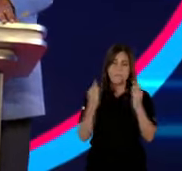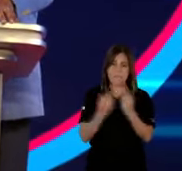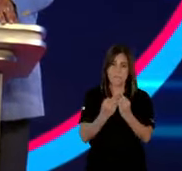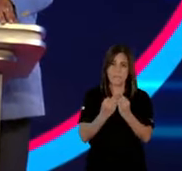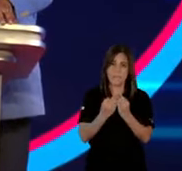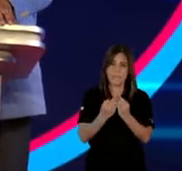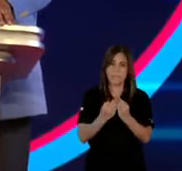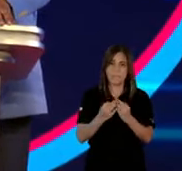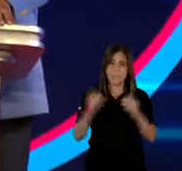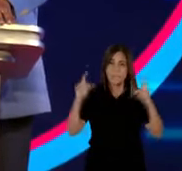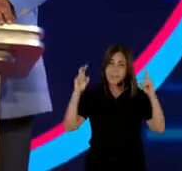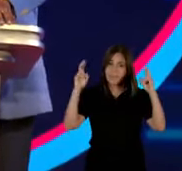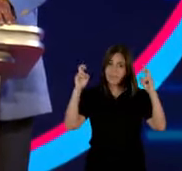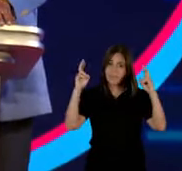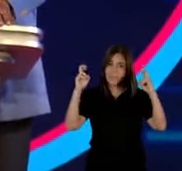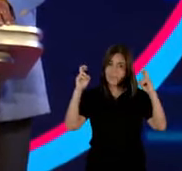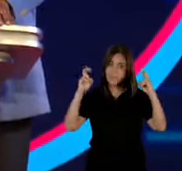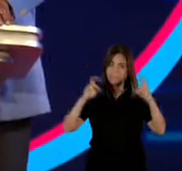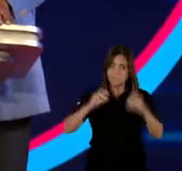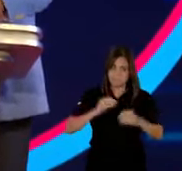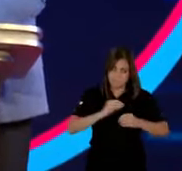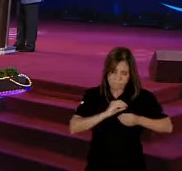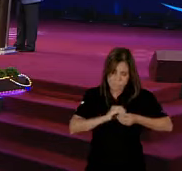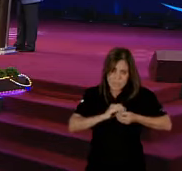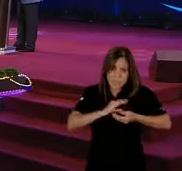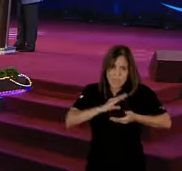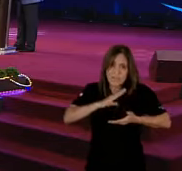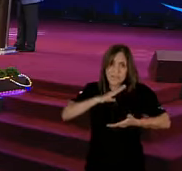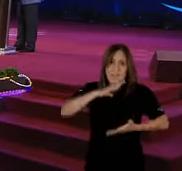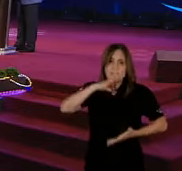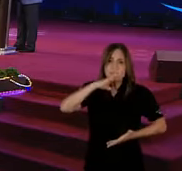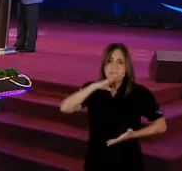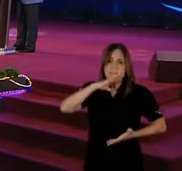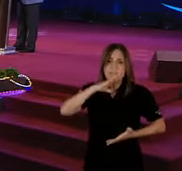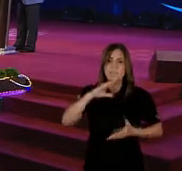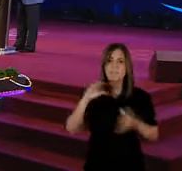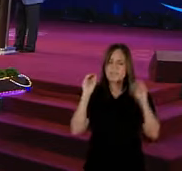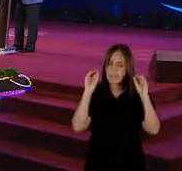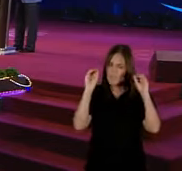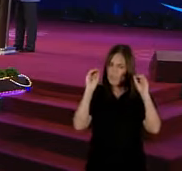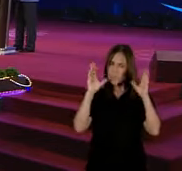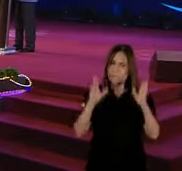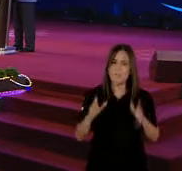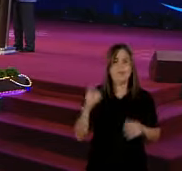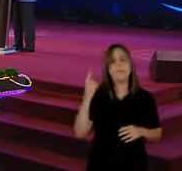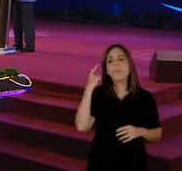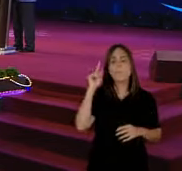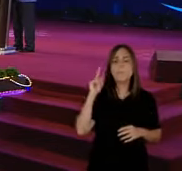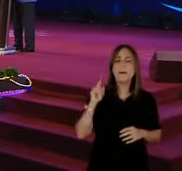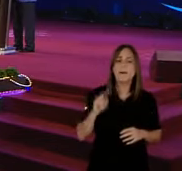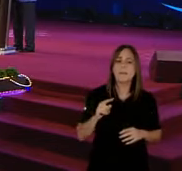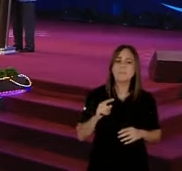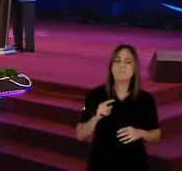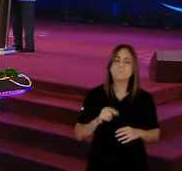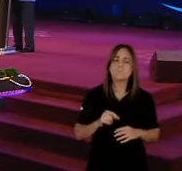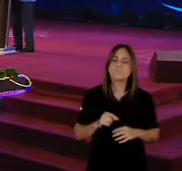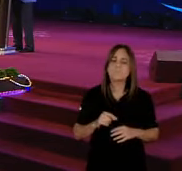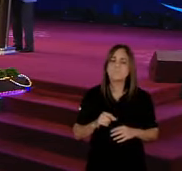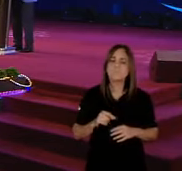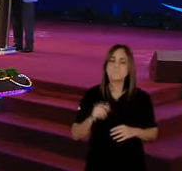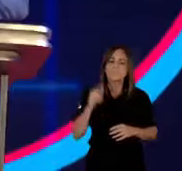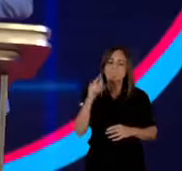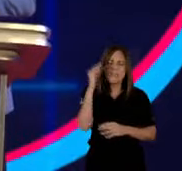es. Así que sean informados para que usted haga los arreglos y esté con nosotros. A todas las visitas que están con nosotros hoy,